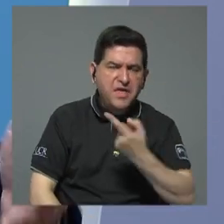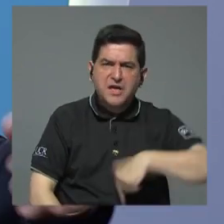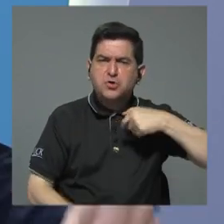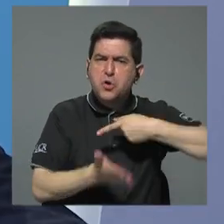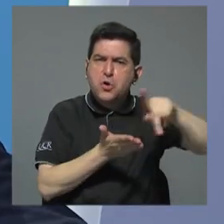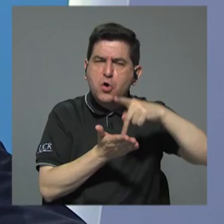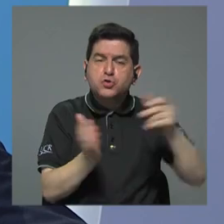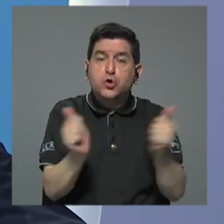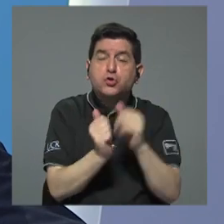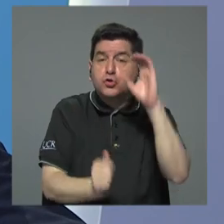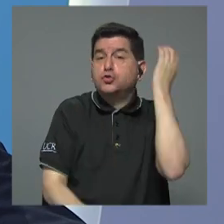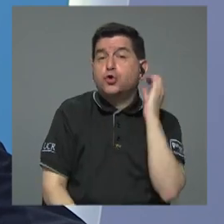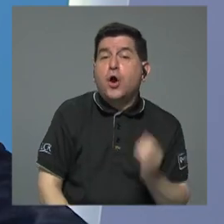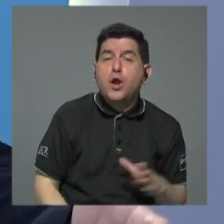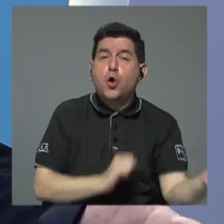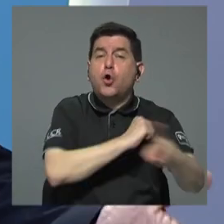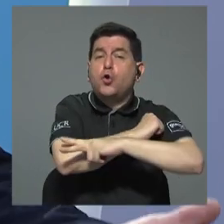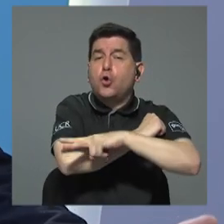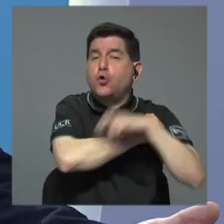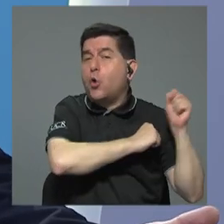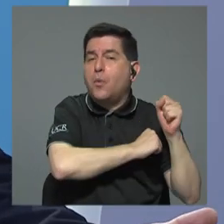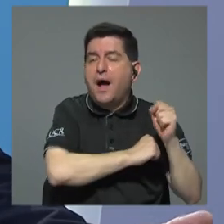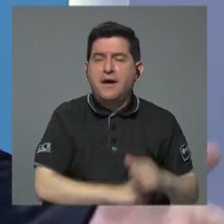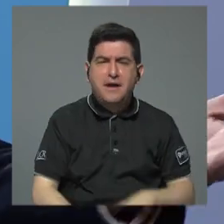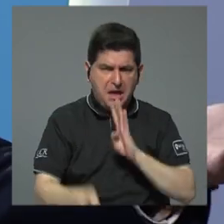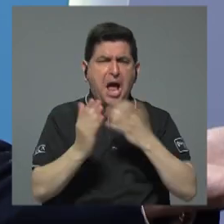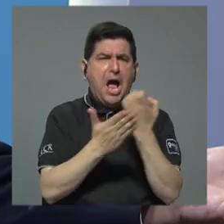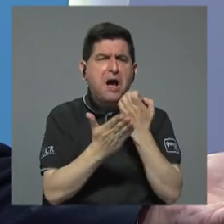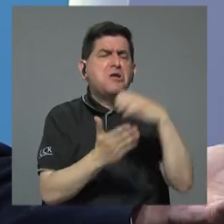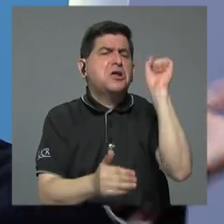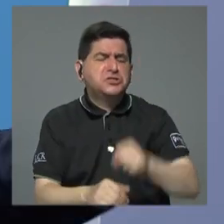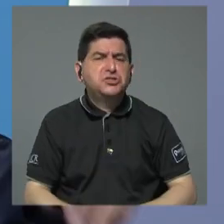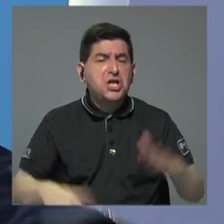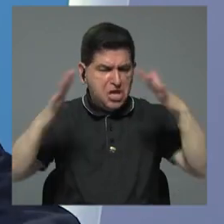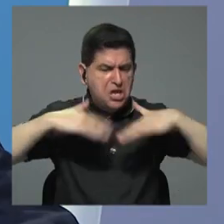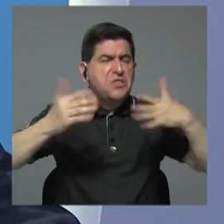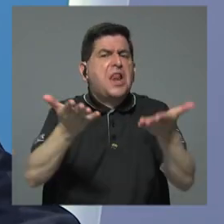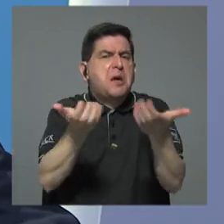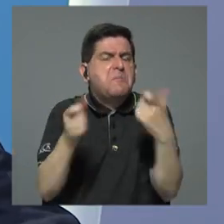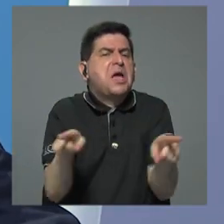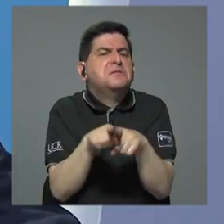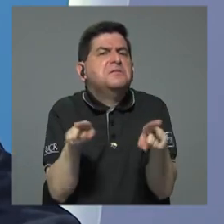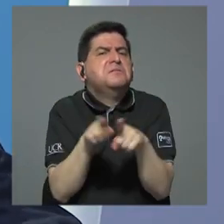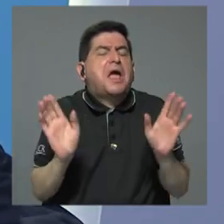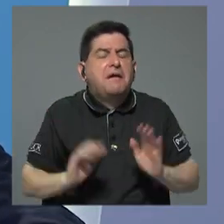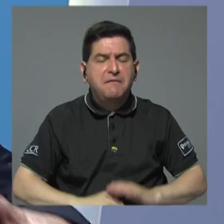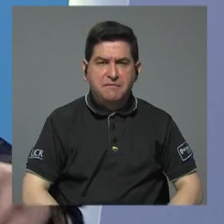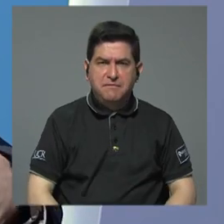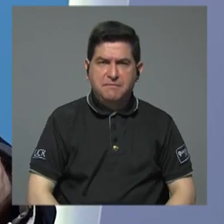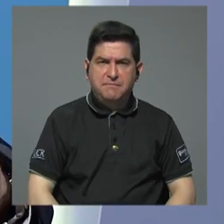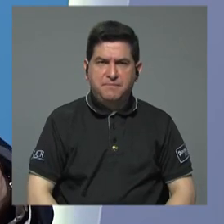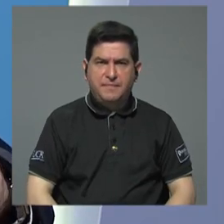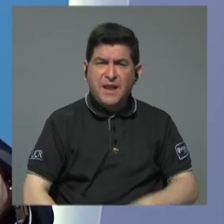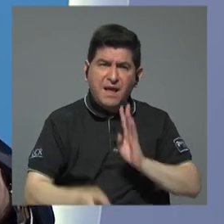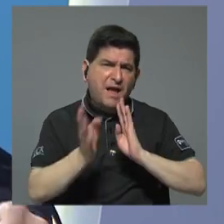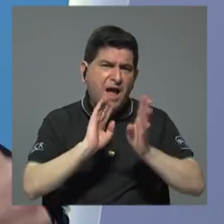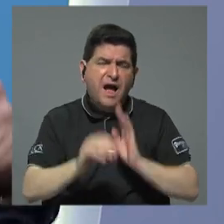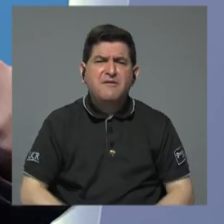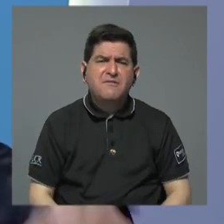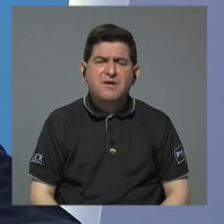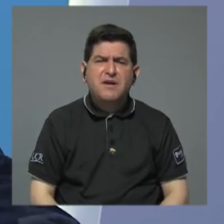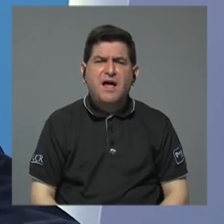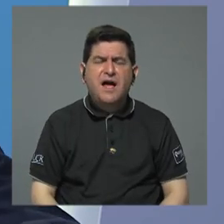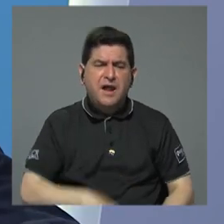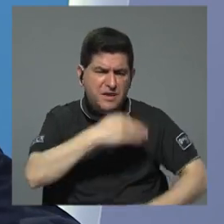podido pagar con el oro que se están robando? Hablemos de economía. Hablemos del ambiente, si quieren, también. ¿Verdad? Hablaban del